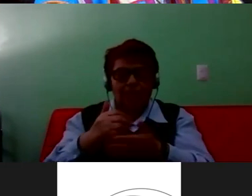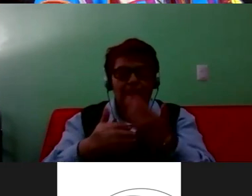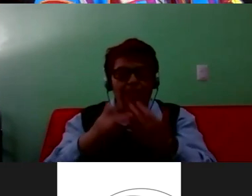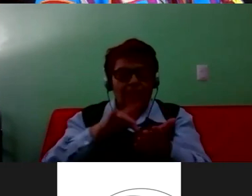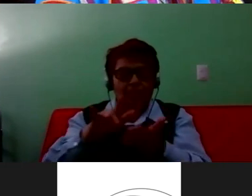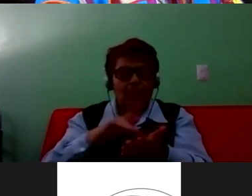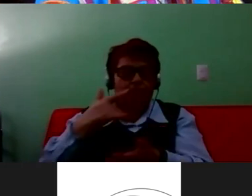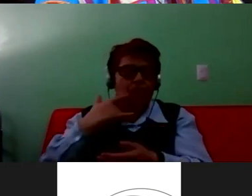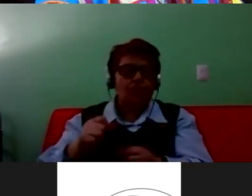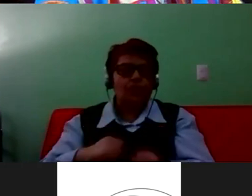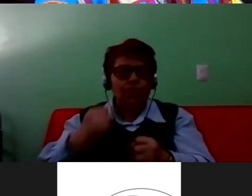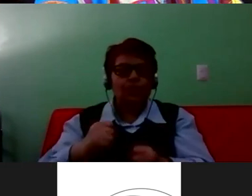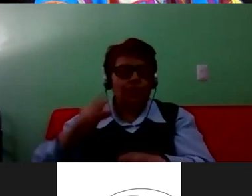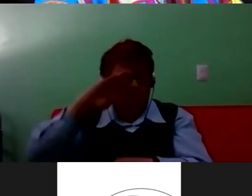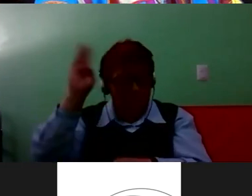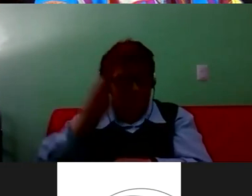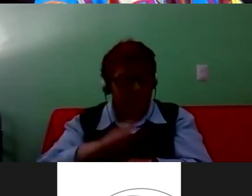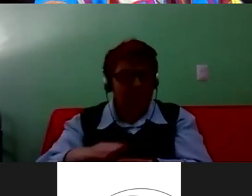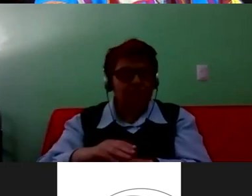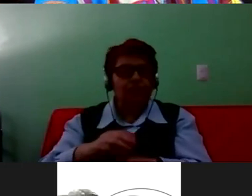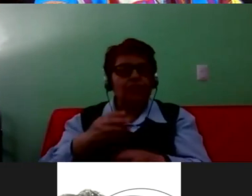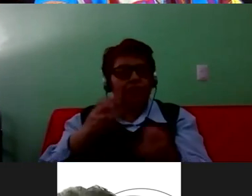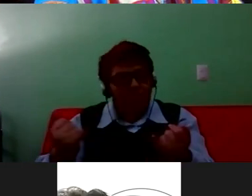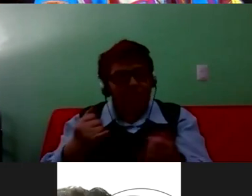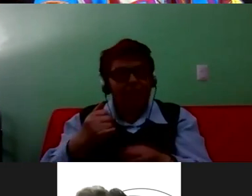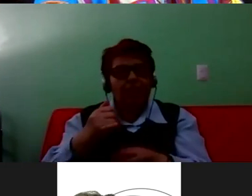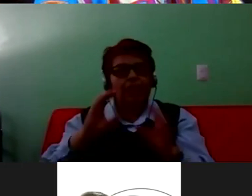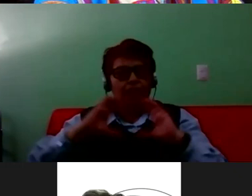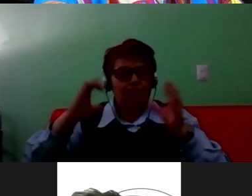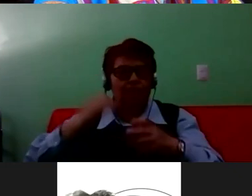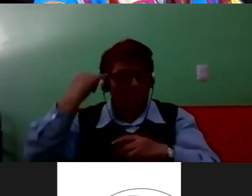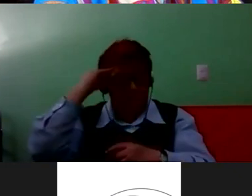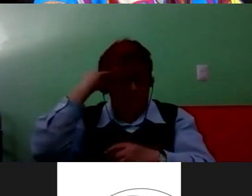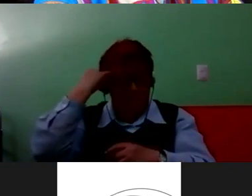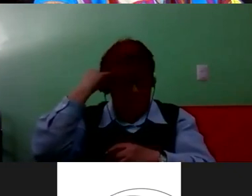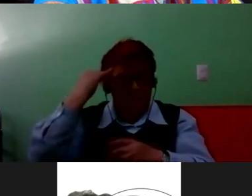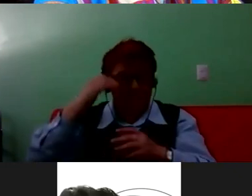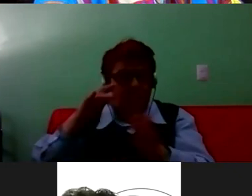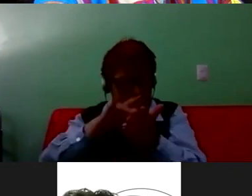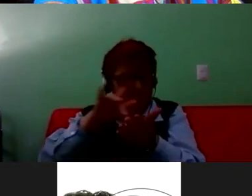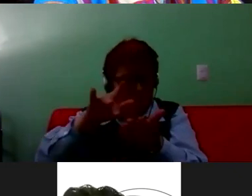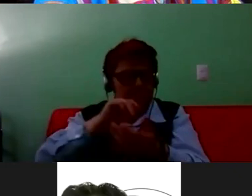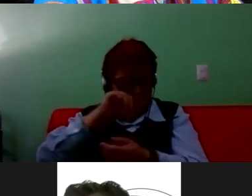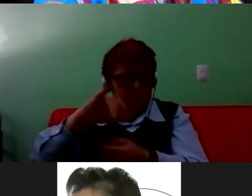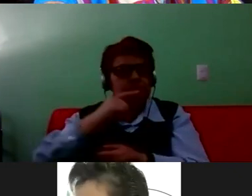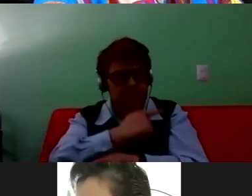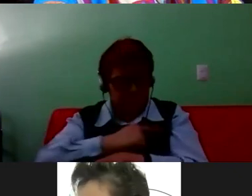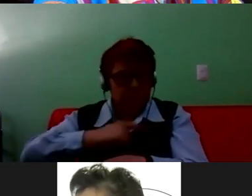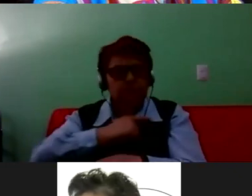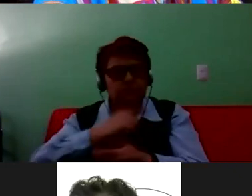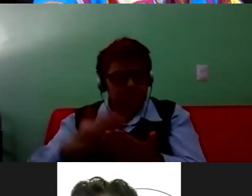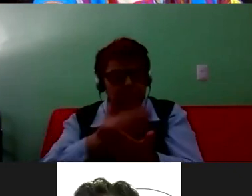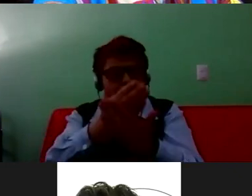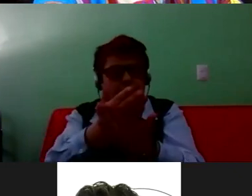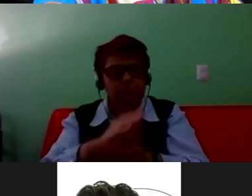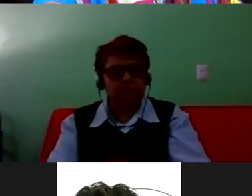los maestros del magisterio y, por supuesto, también de la comunidad indígena. Entonces, estaremos apoyando con mucho gusto esta propuesta.